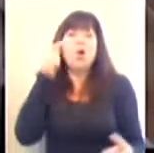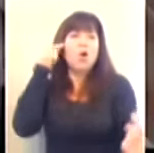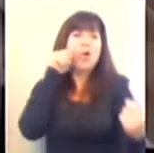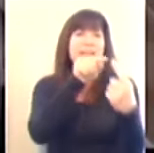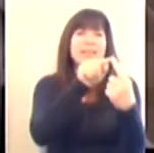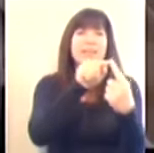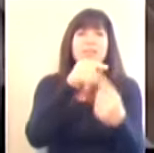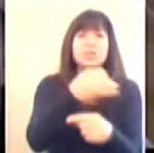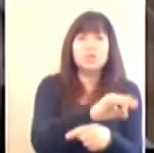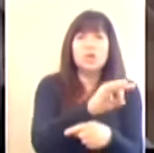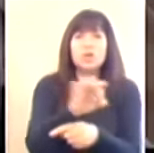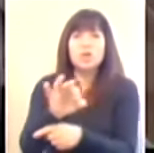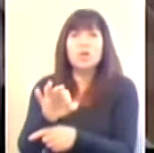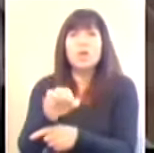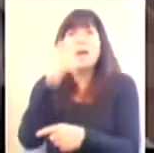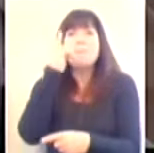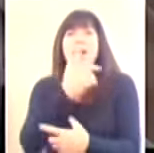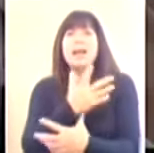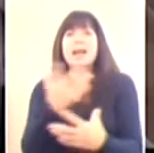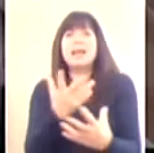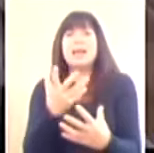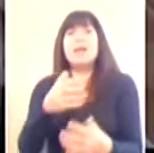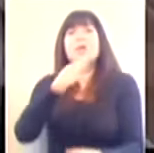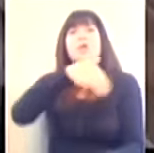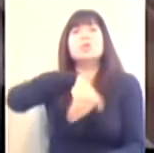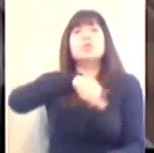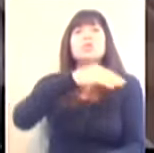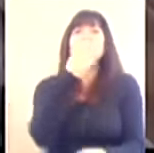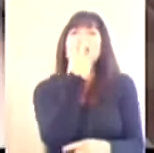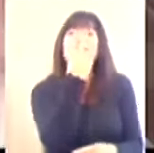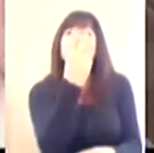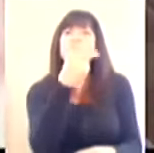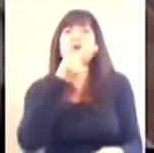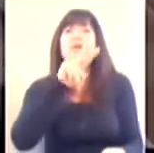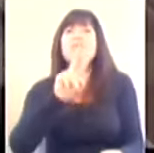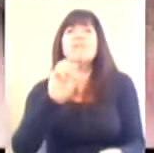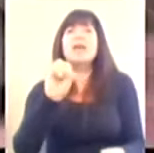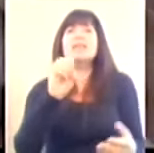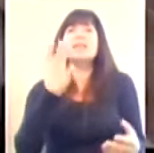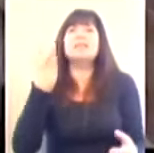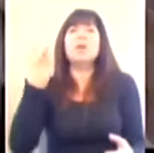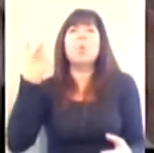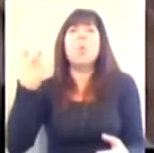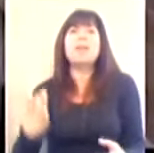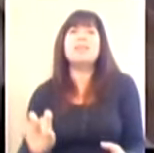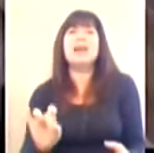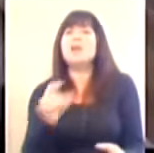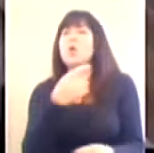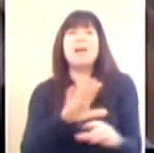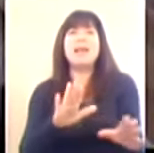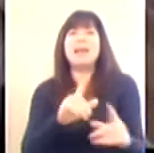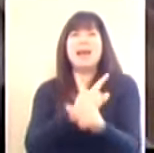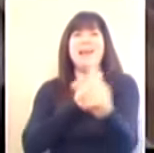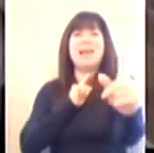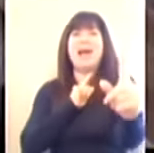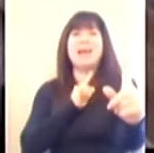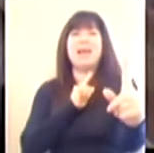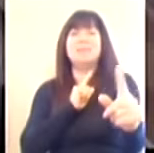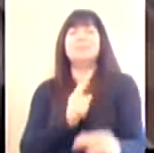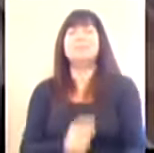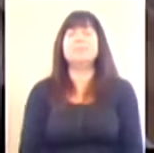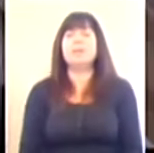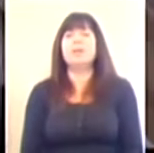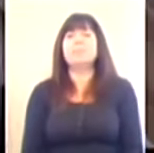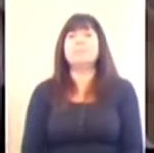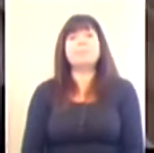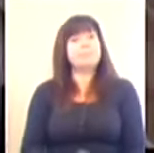meta intermedia para que entonces lo de esta visión de 2050 no parezca tan lejana. Entonces, en